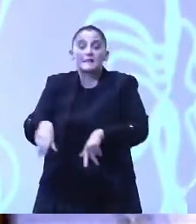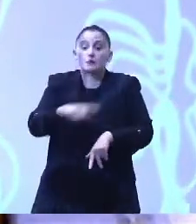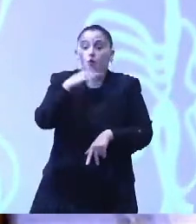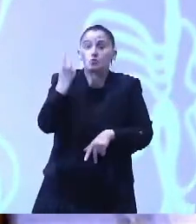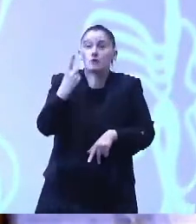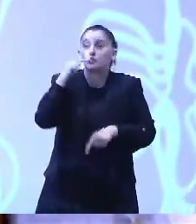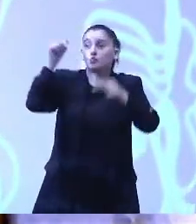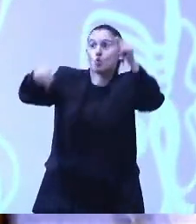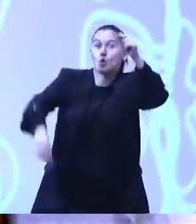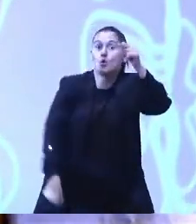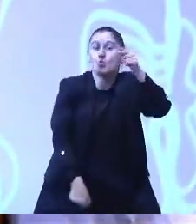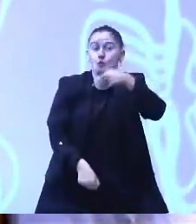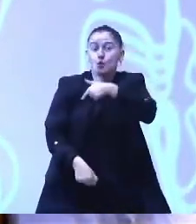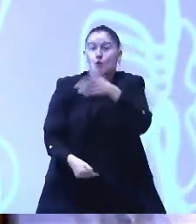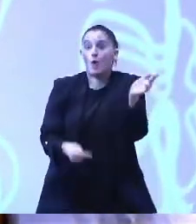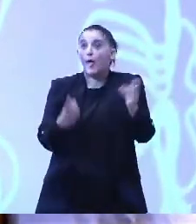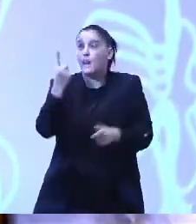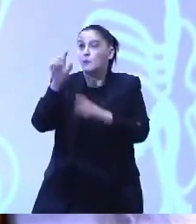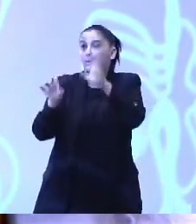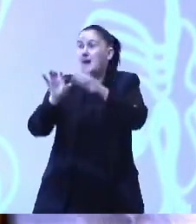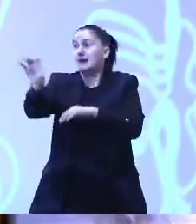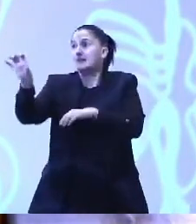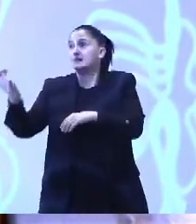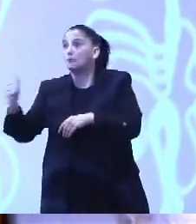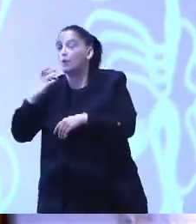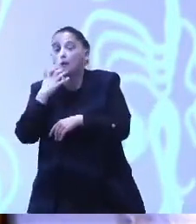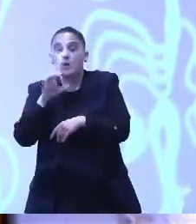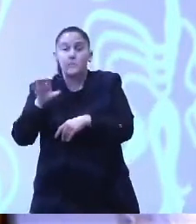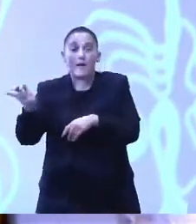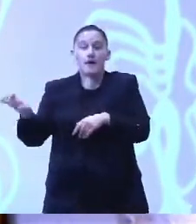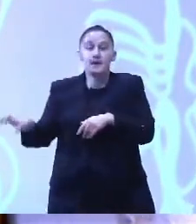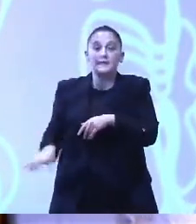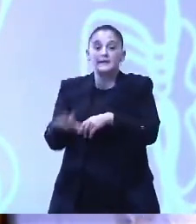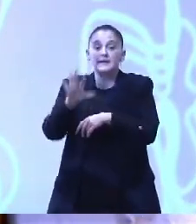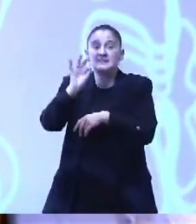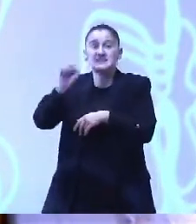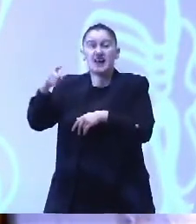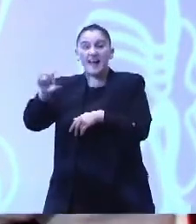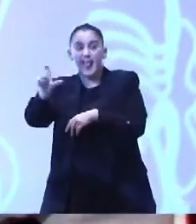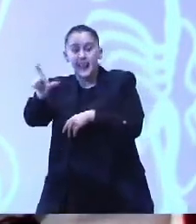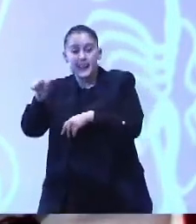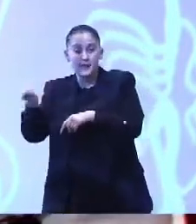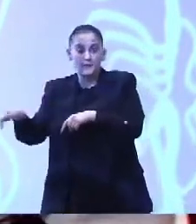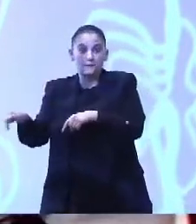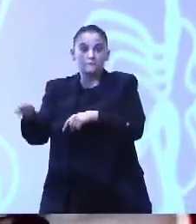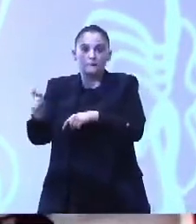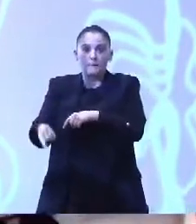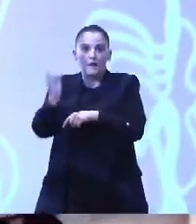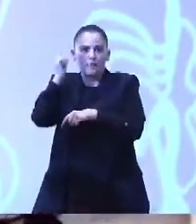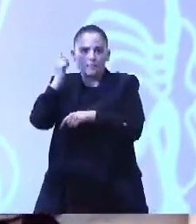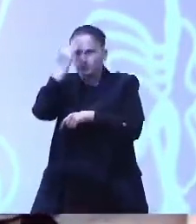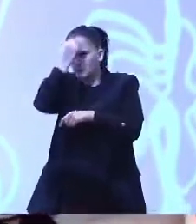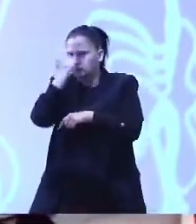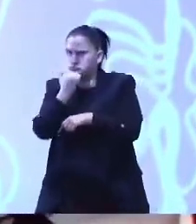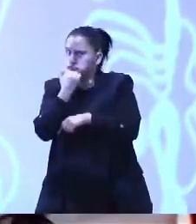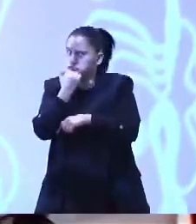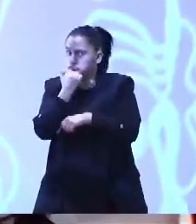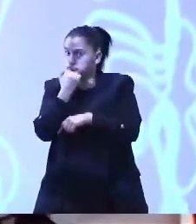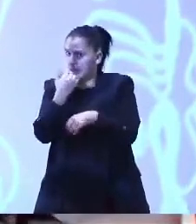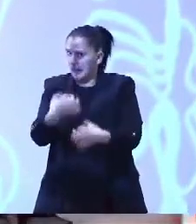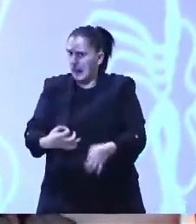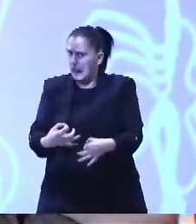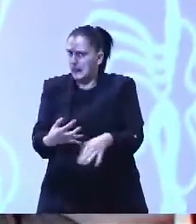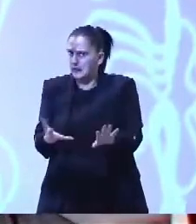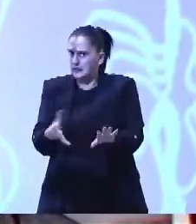sur, en donde hay países como los países que están en el Sahel, donde la amenaza terrorista es una amenaza